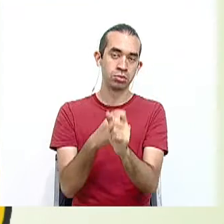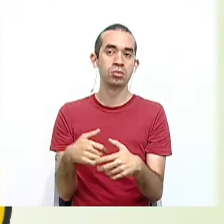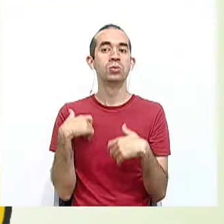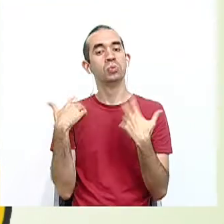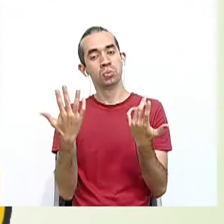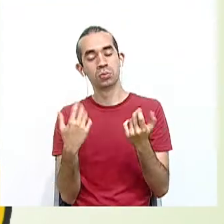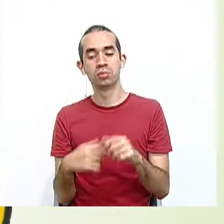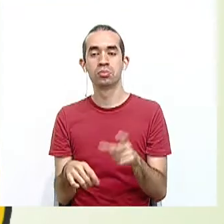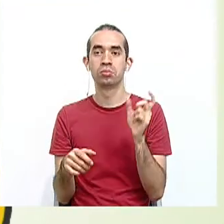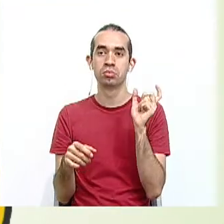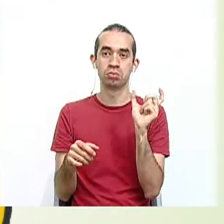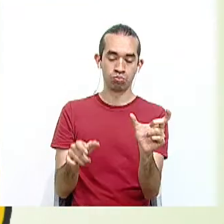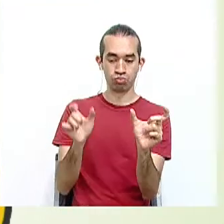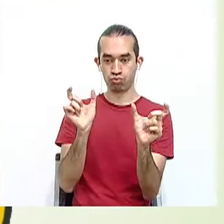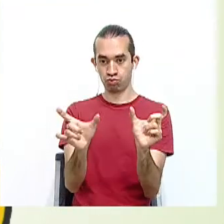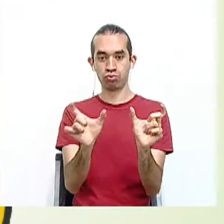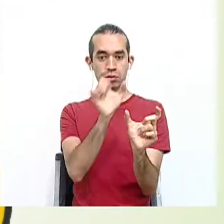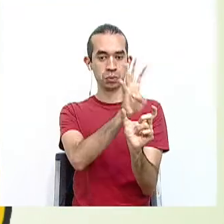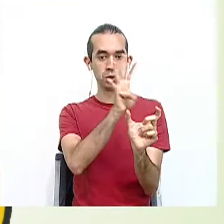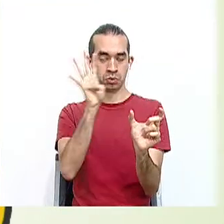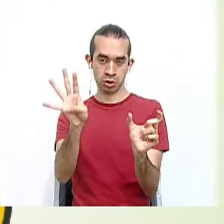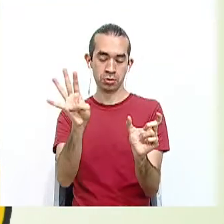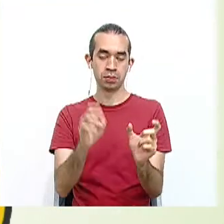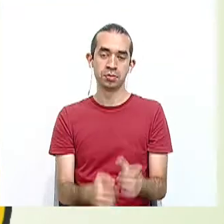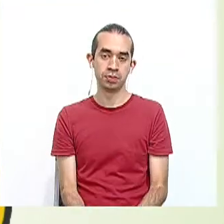o bien en bloques de 4 cifras.